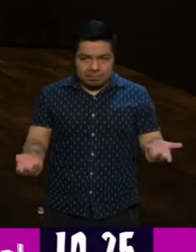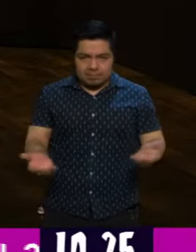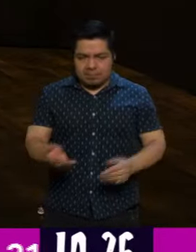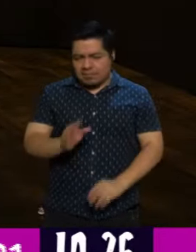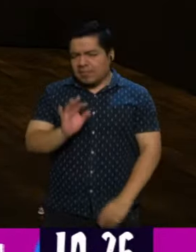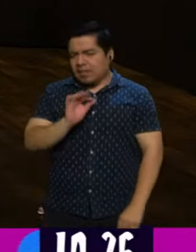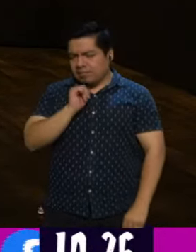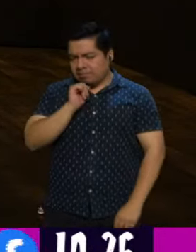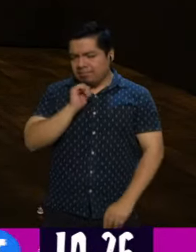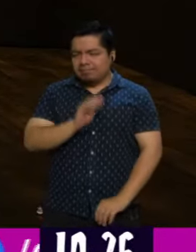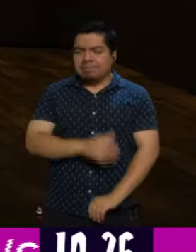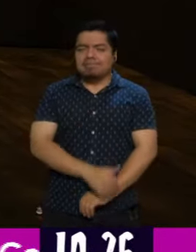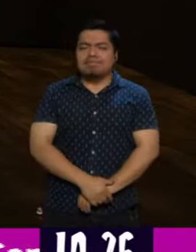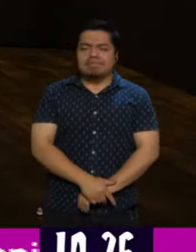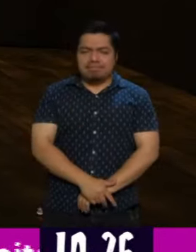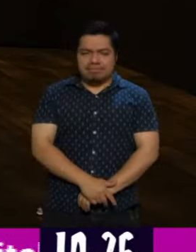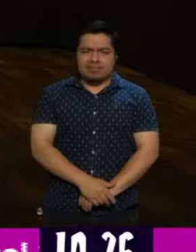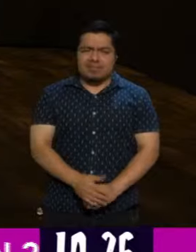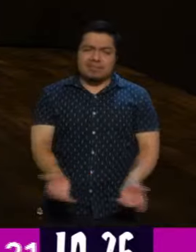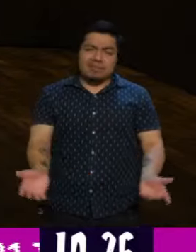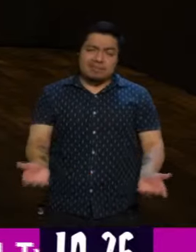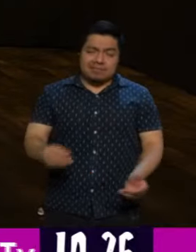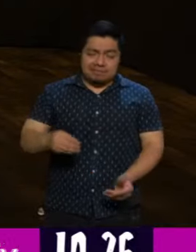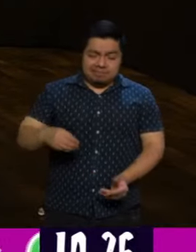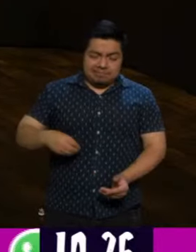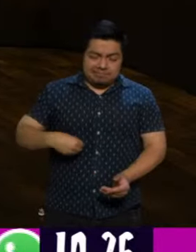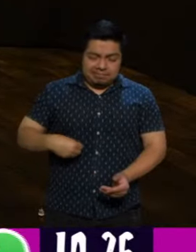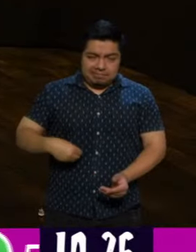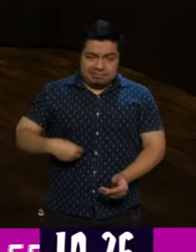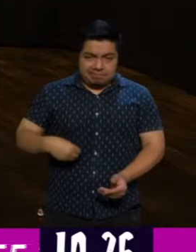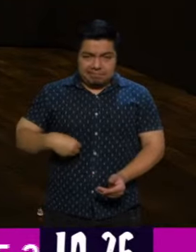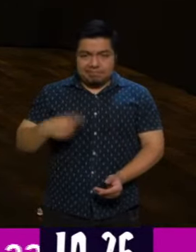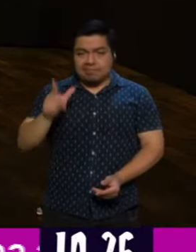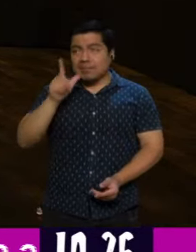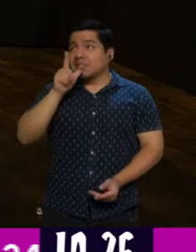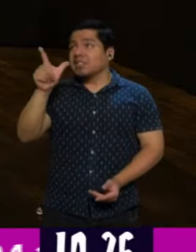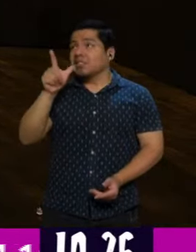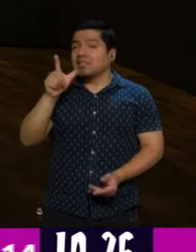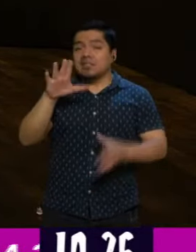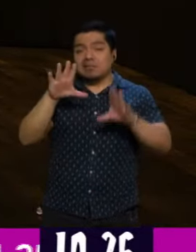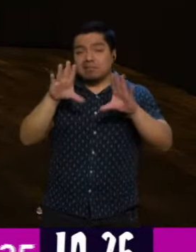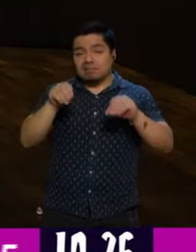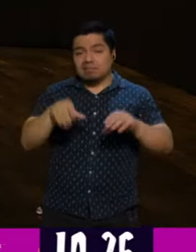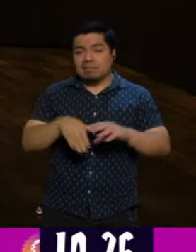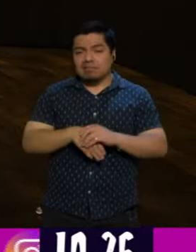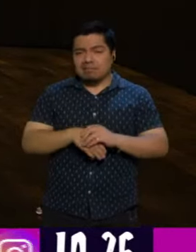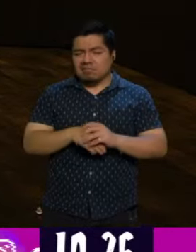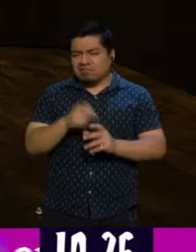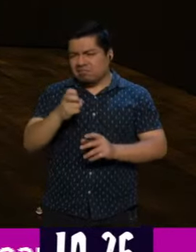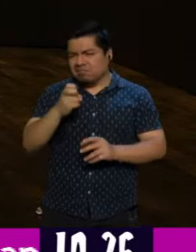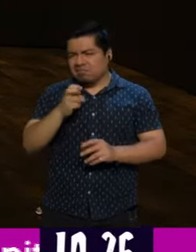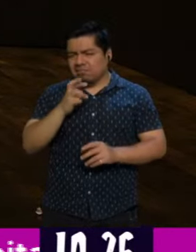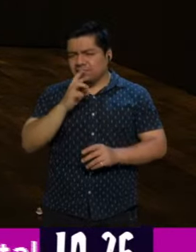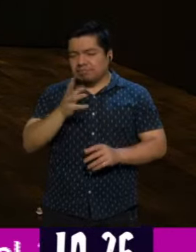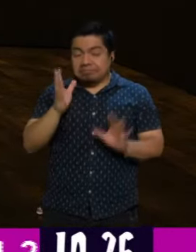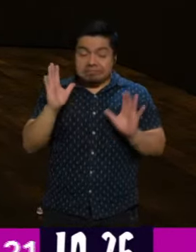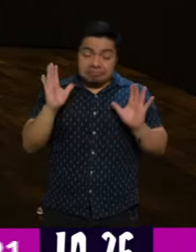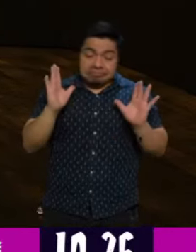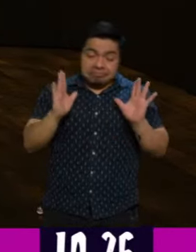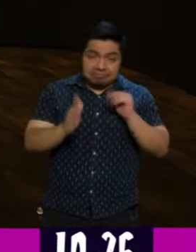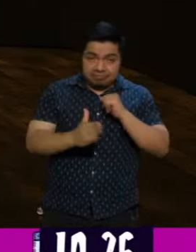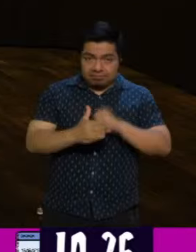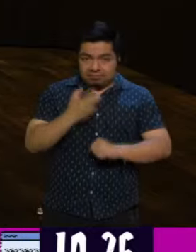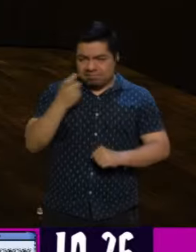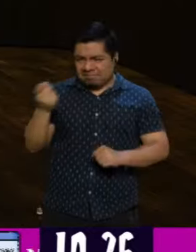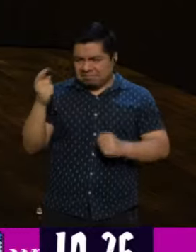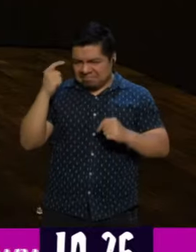Nada. Ah, no fue culpa mía que se fuera la luz. No te reclamé eso. Ah, pero por eso te